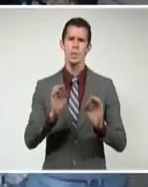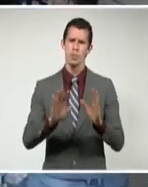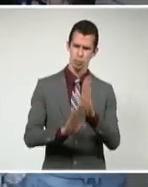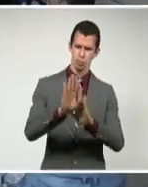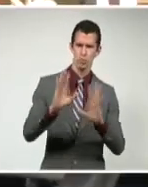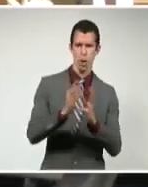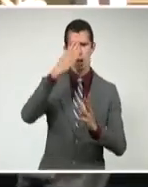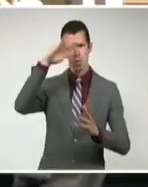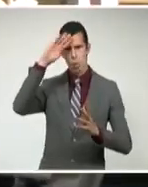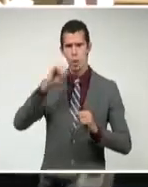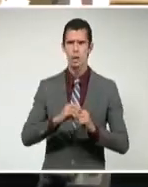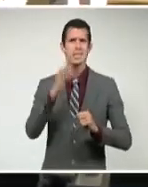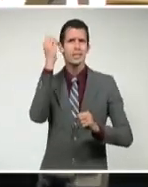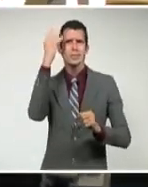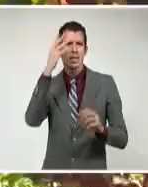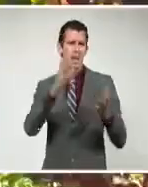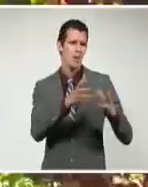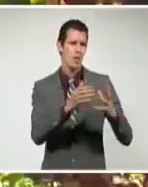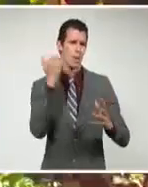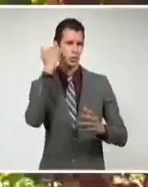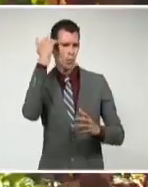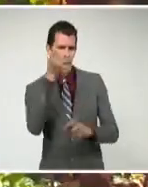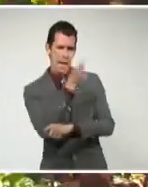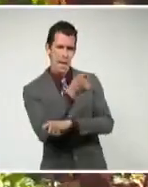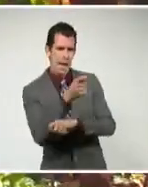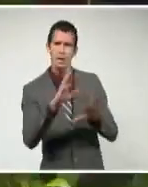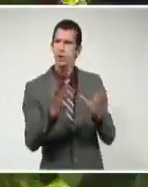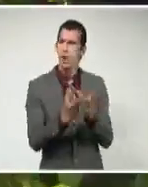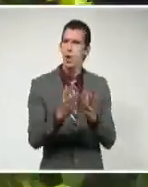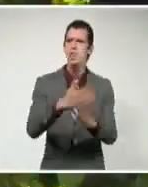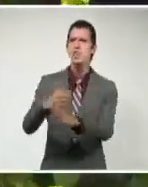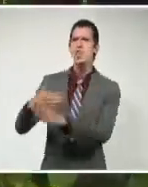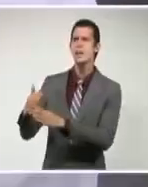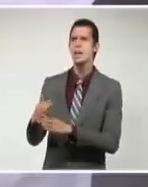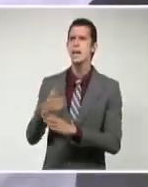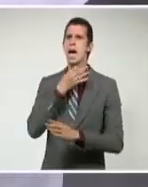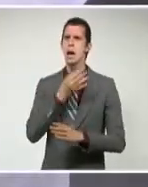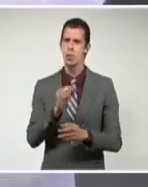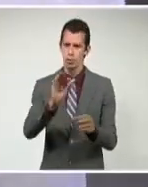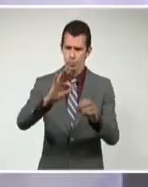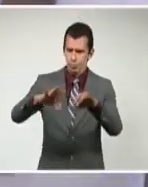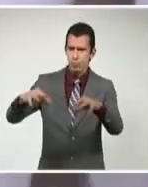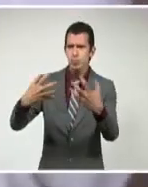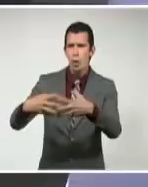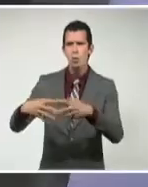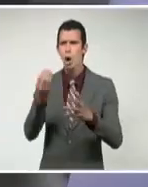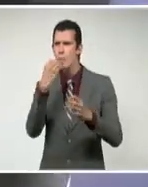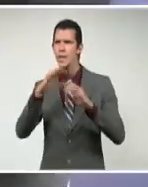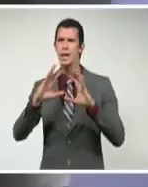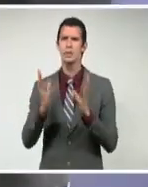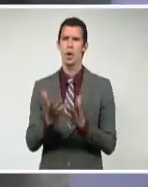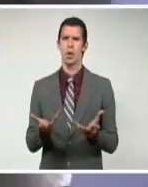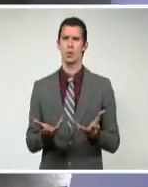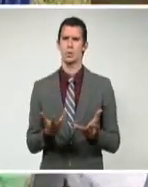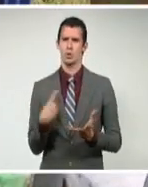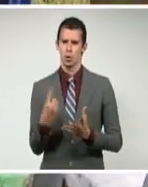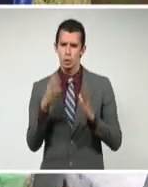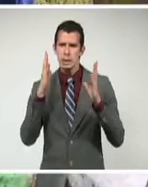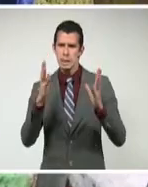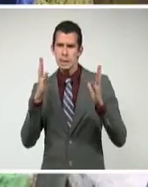creando, innovando, superándonos. Al mismo tiempo, mientras impulsamos las transformaciones económicas que